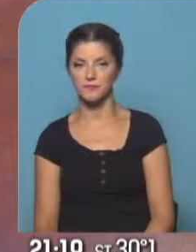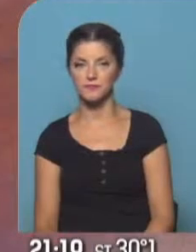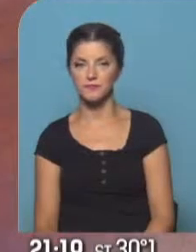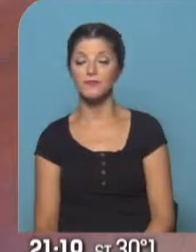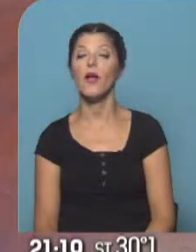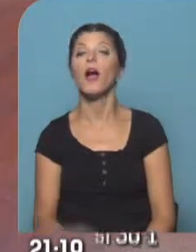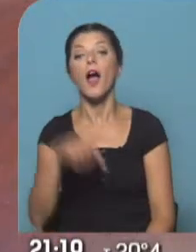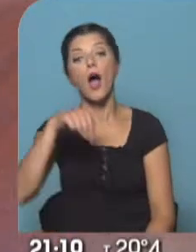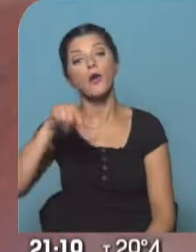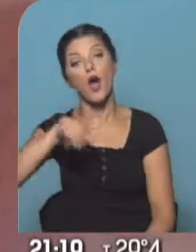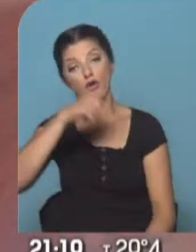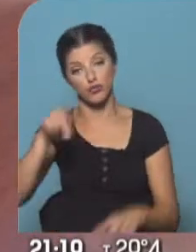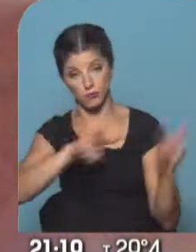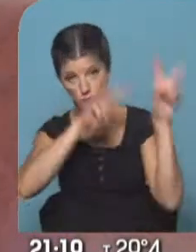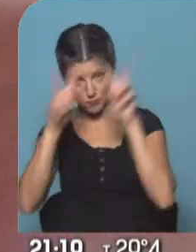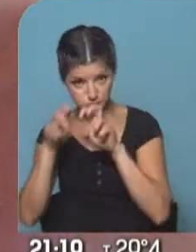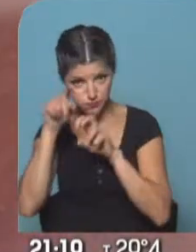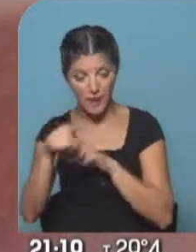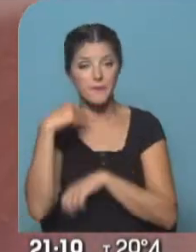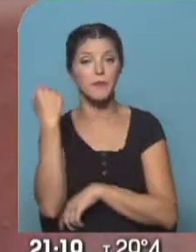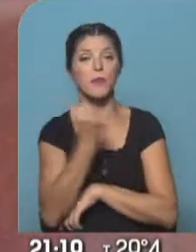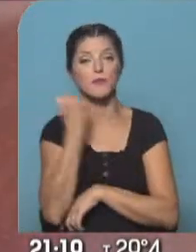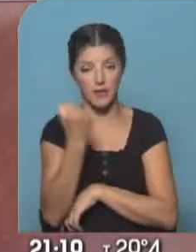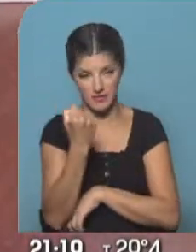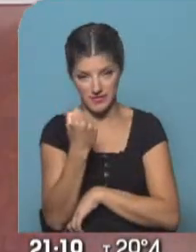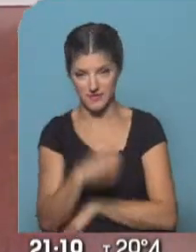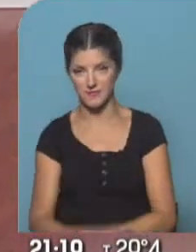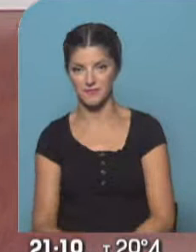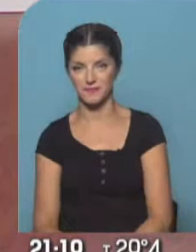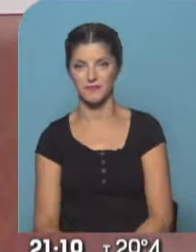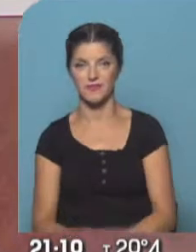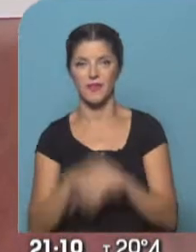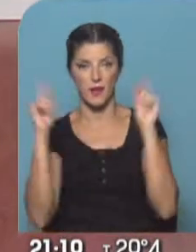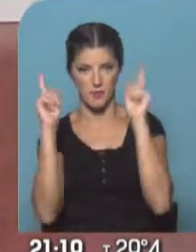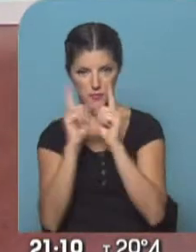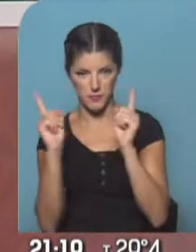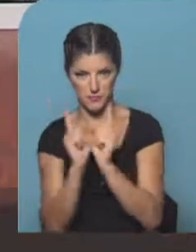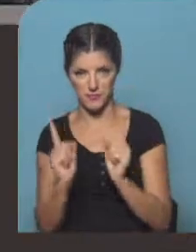Ahora les presentamos otros temas destacados que componen la agenda informativa de la jornada en el siguiente compacto.